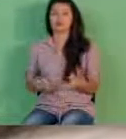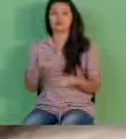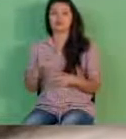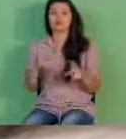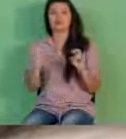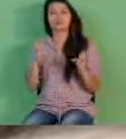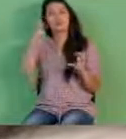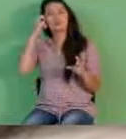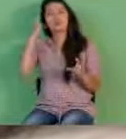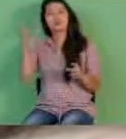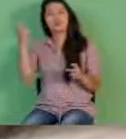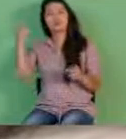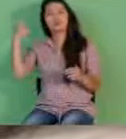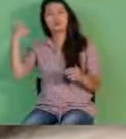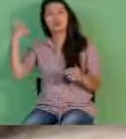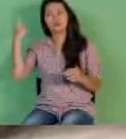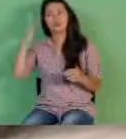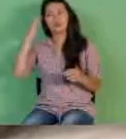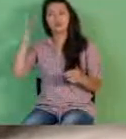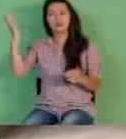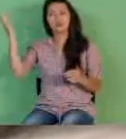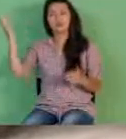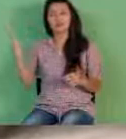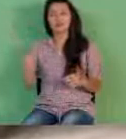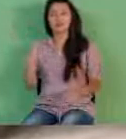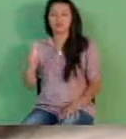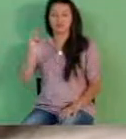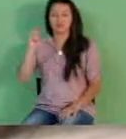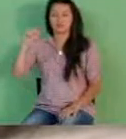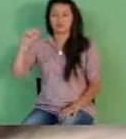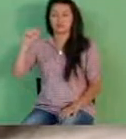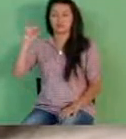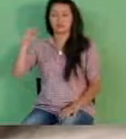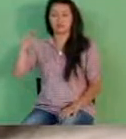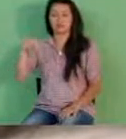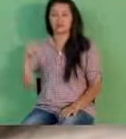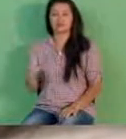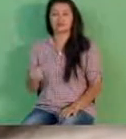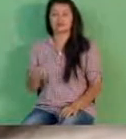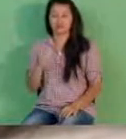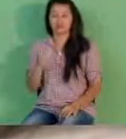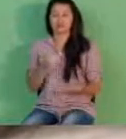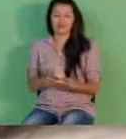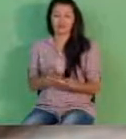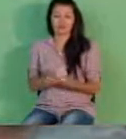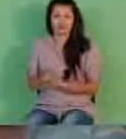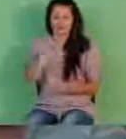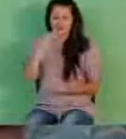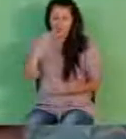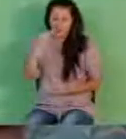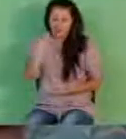utilizar la lógica y pues si el limón a uno lo quema el ajo en ocasiones a uno también lo quema porque